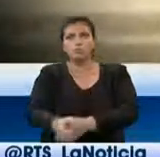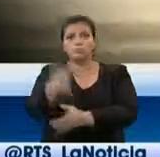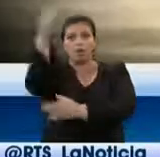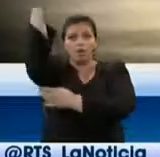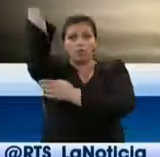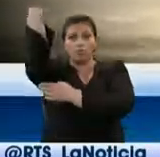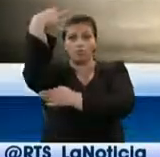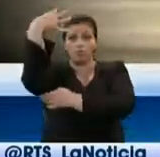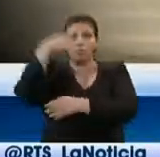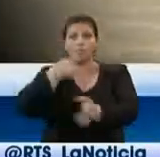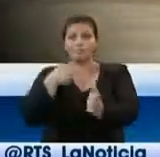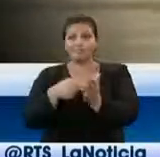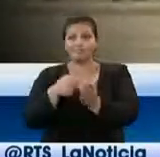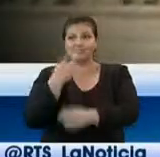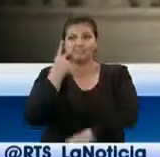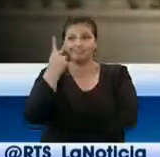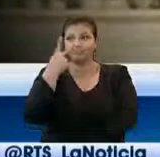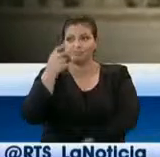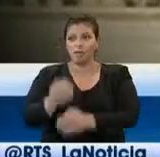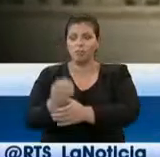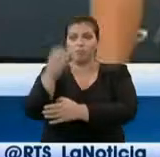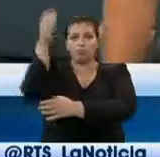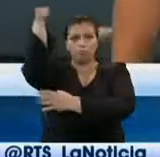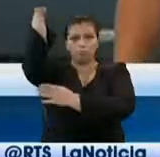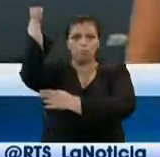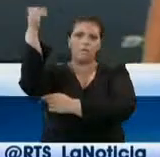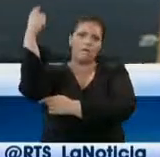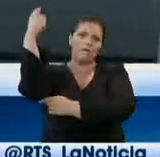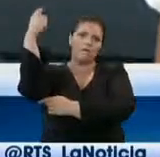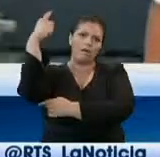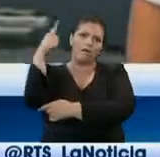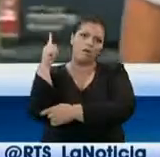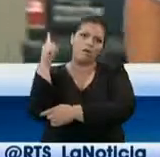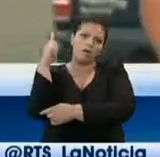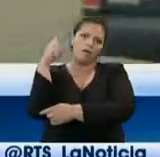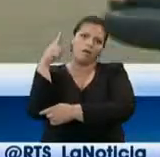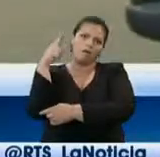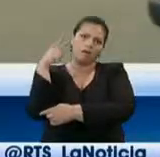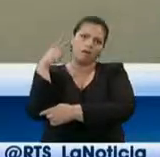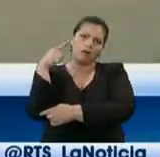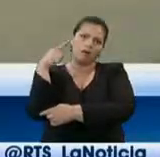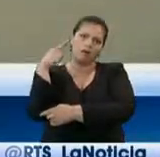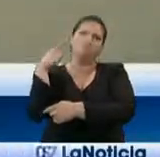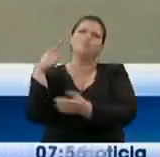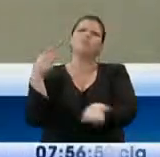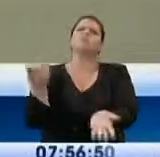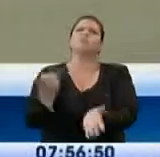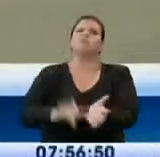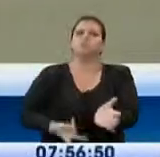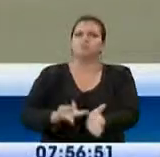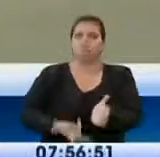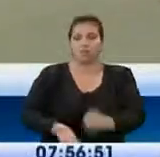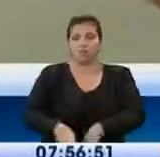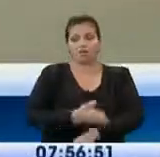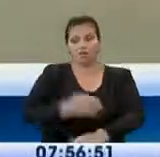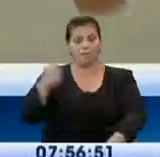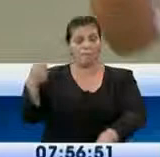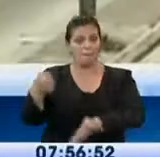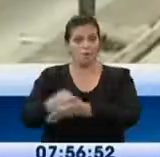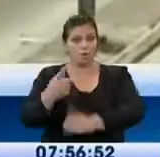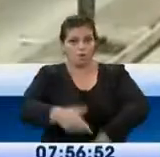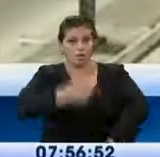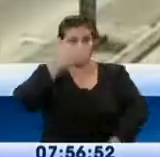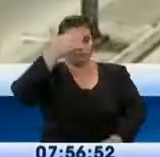por ejemplo, parece estar a punto de ceder. Según el coronel Adam Torres, jefe del Distrito Norte de la Agencia de Tránsito Municipal,